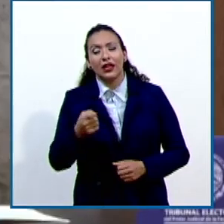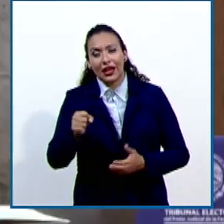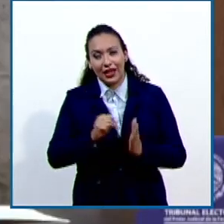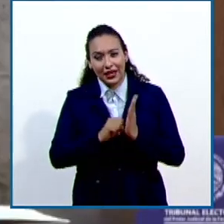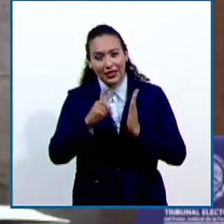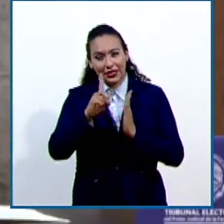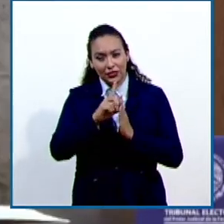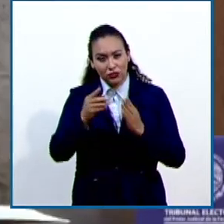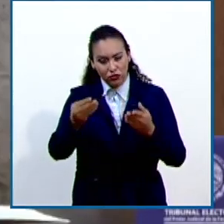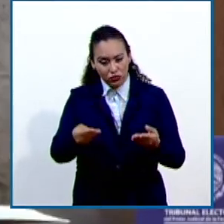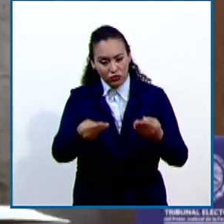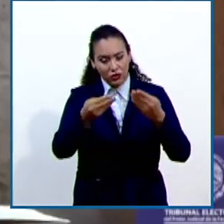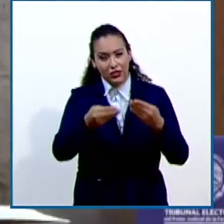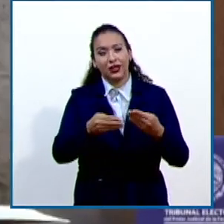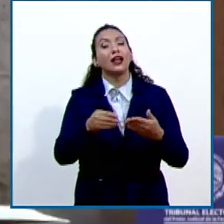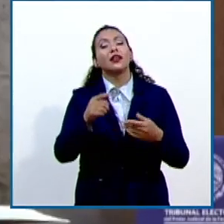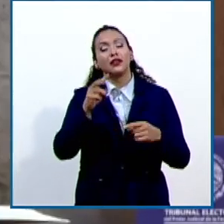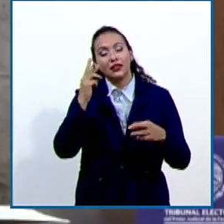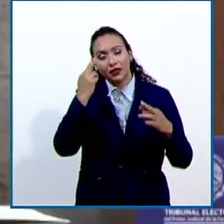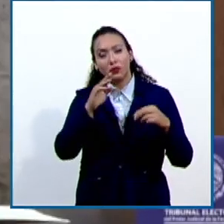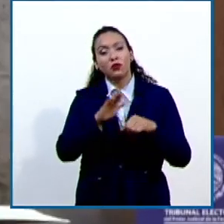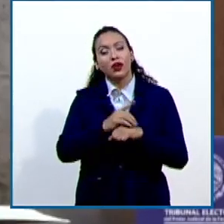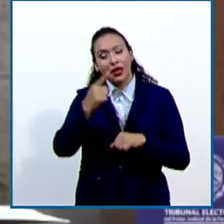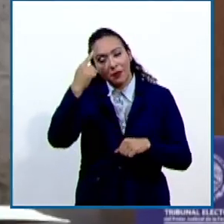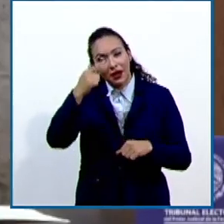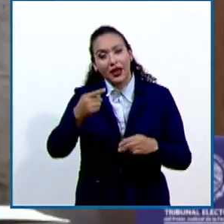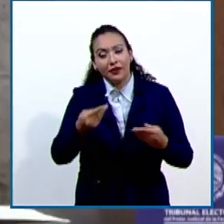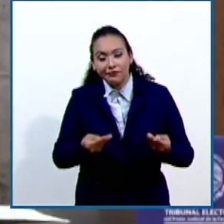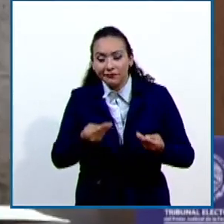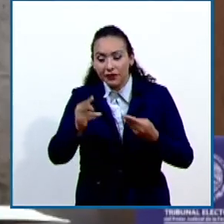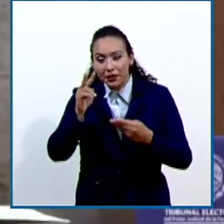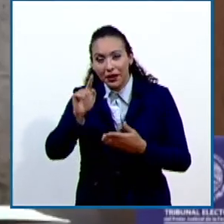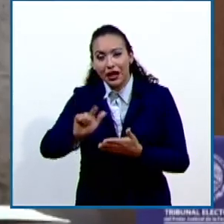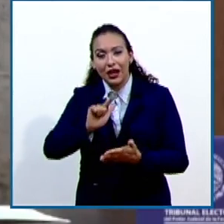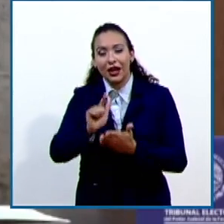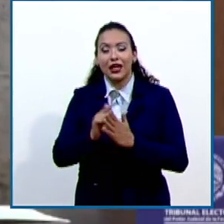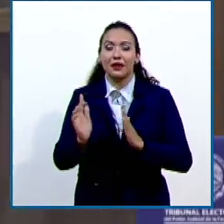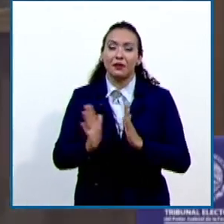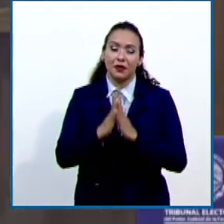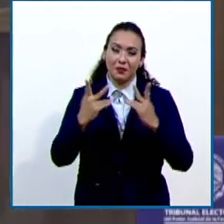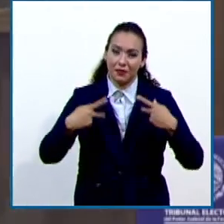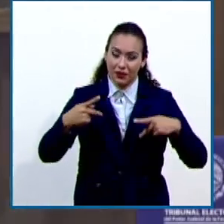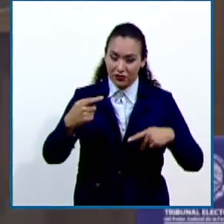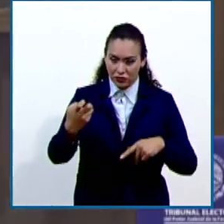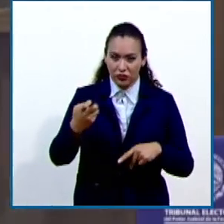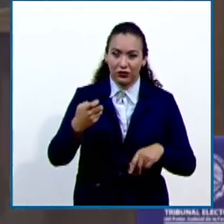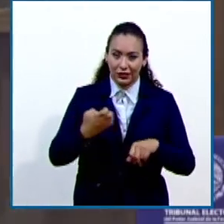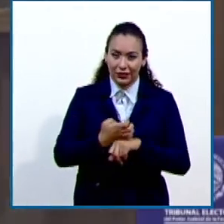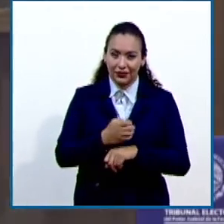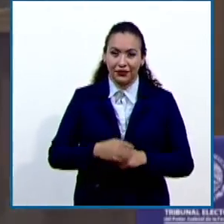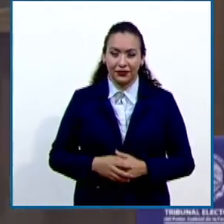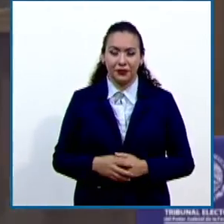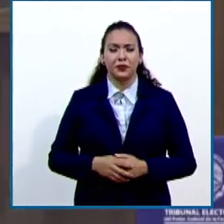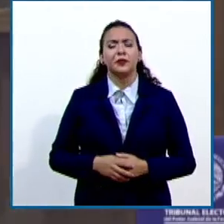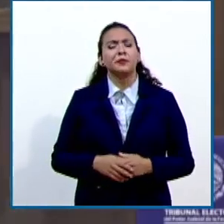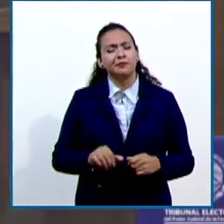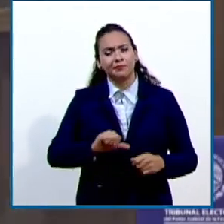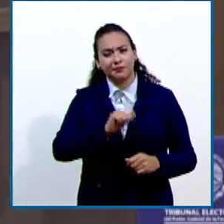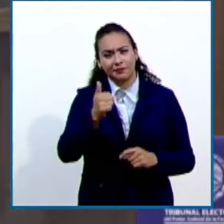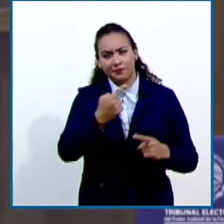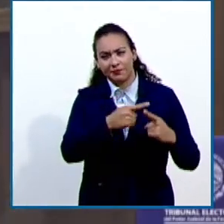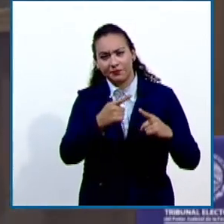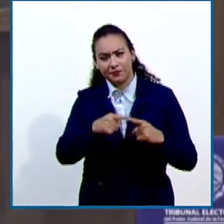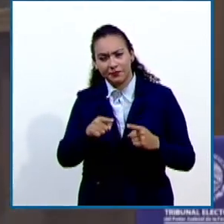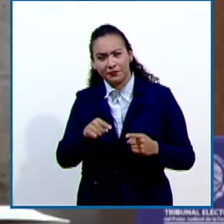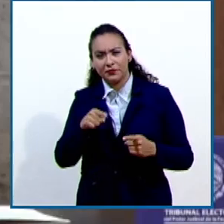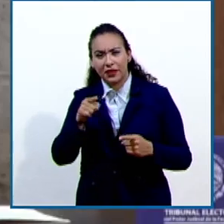del referéndum para sostener a consulta pública la Ley de Participación Ciudadana del Estado, la cual, entre otras cosas, endurece